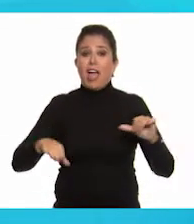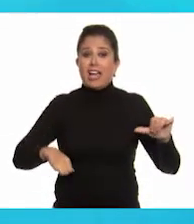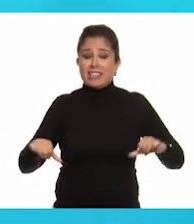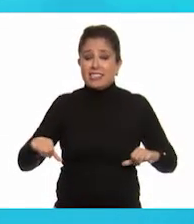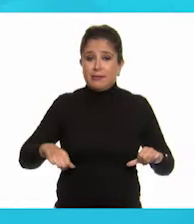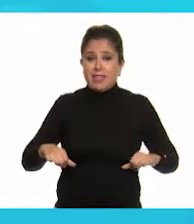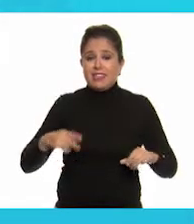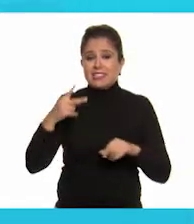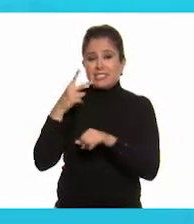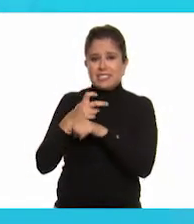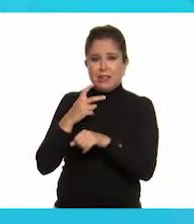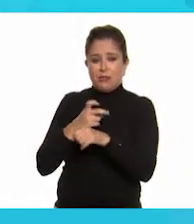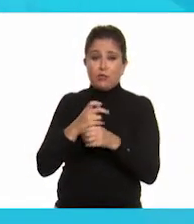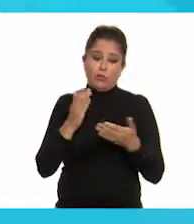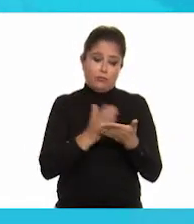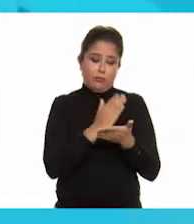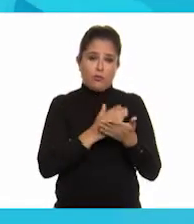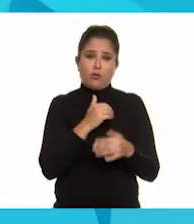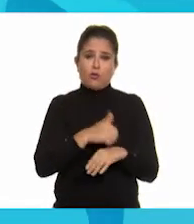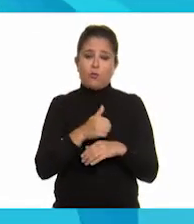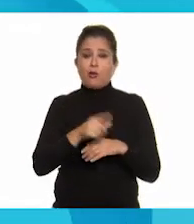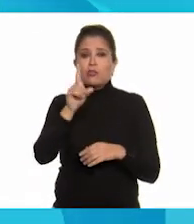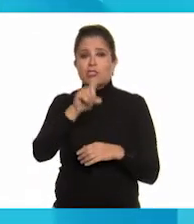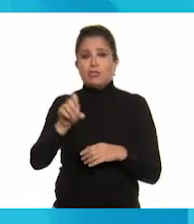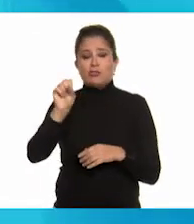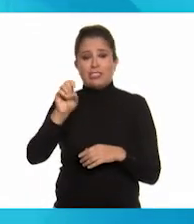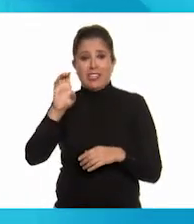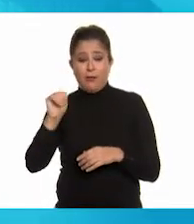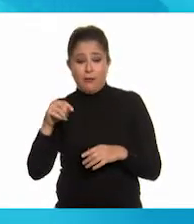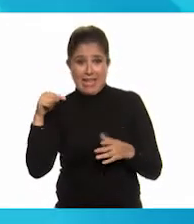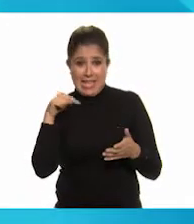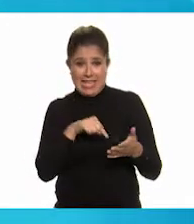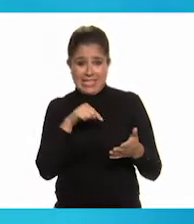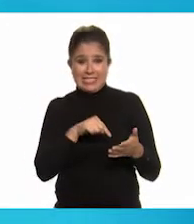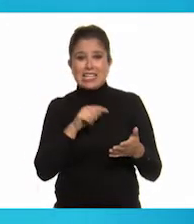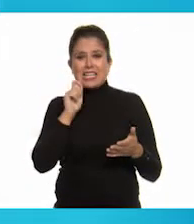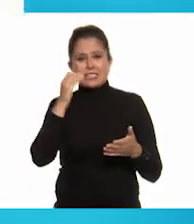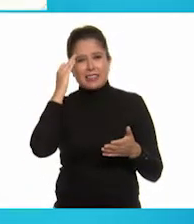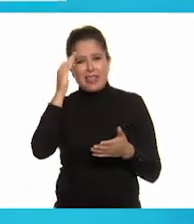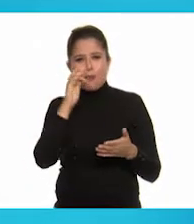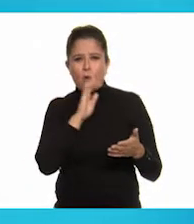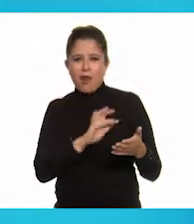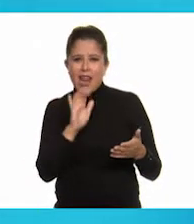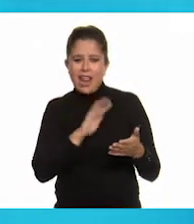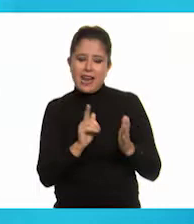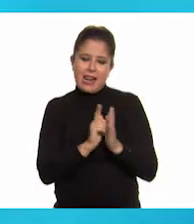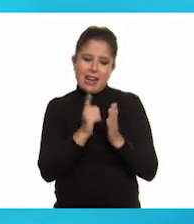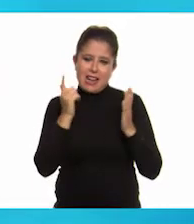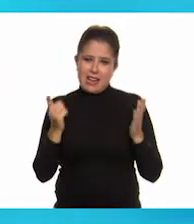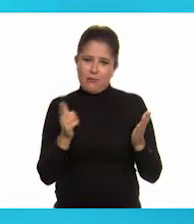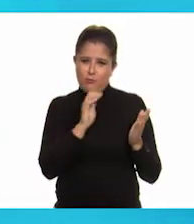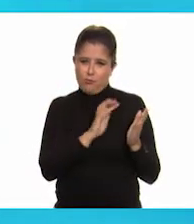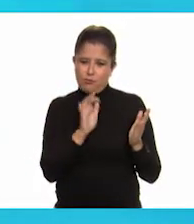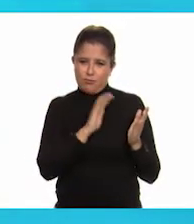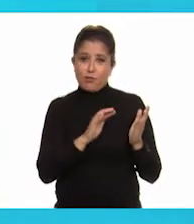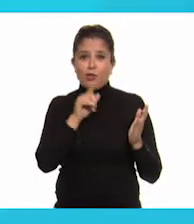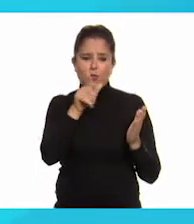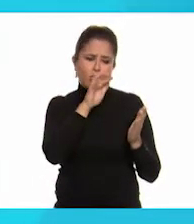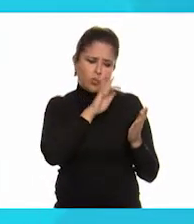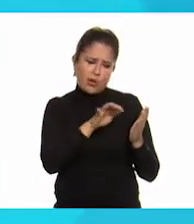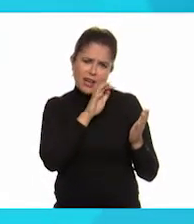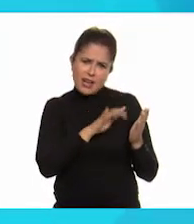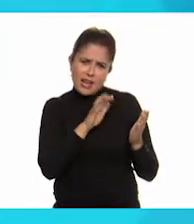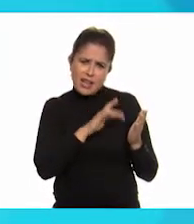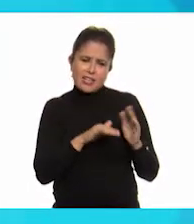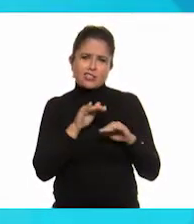segundo grado. En la página 169, ahí está, tiempo de leer mi libro de lecturas lee algún